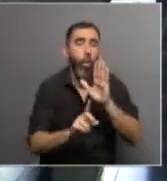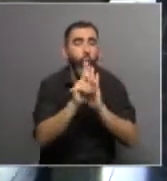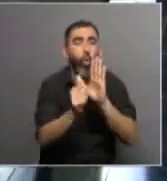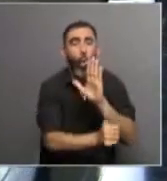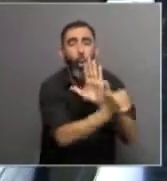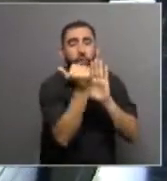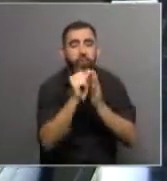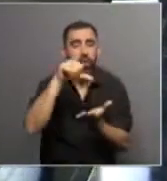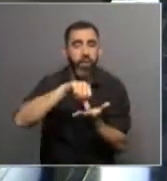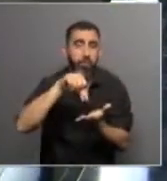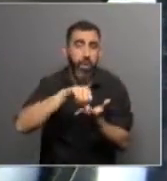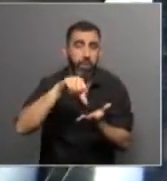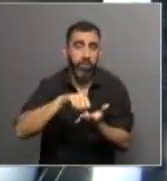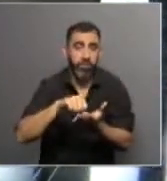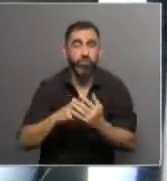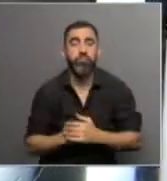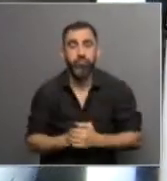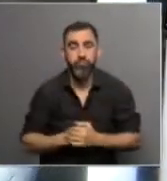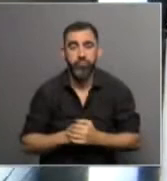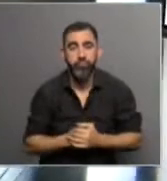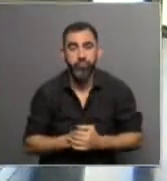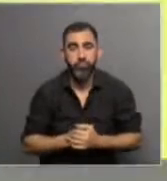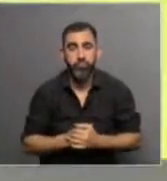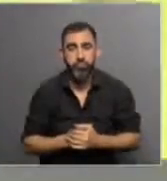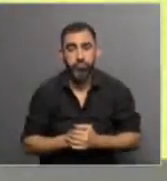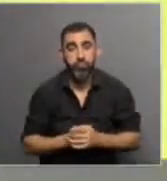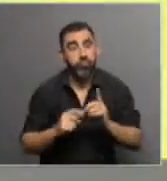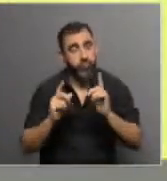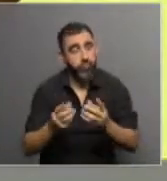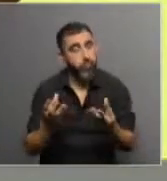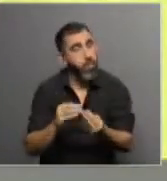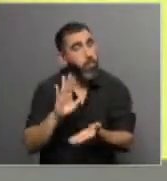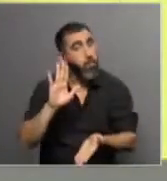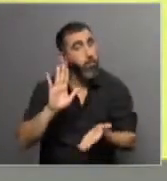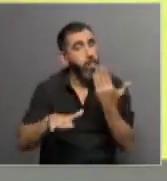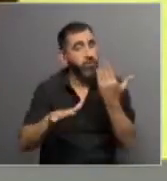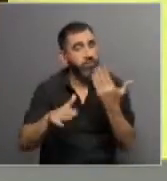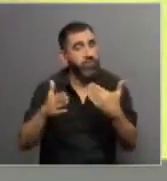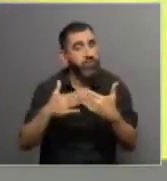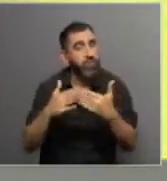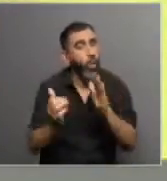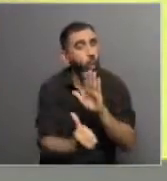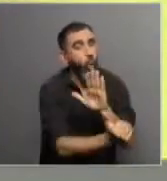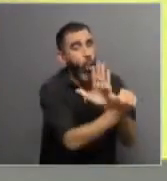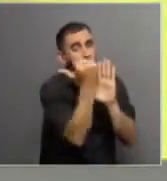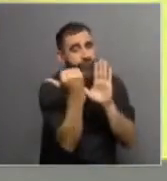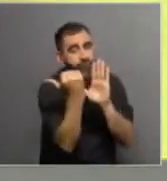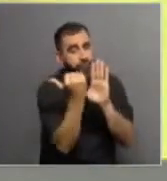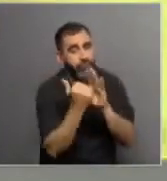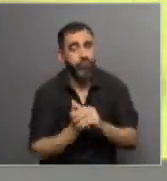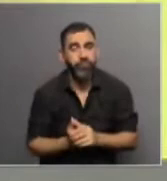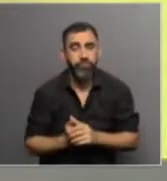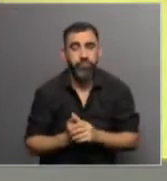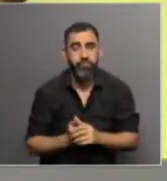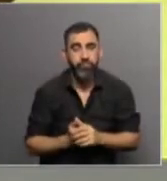país. Sí, sí, sí. Y con gran potencia, sobre todo hacia el oeste, digamos, a nivel de lo que